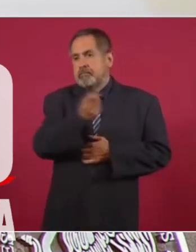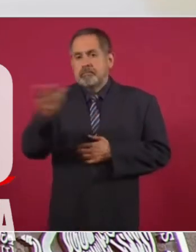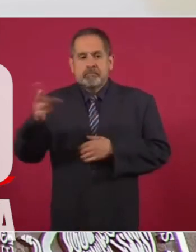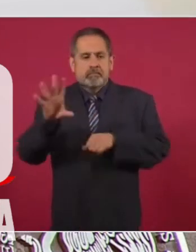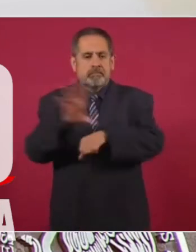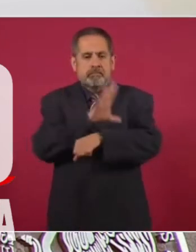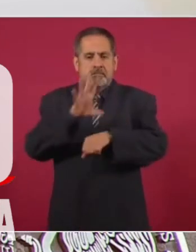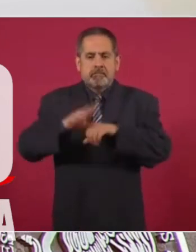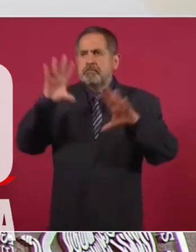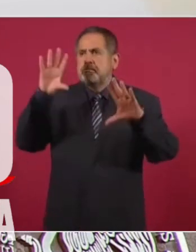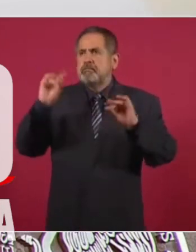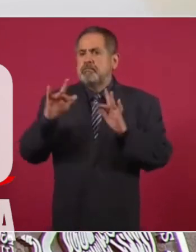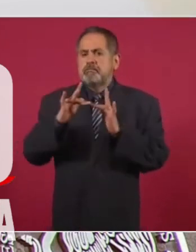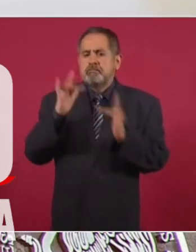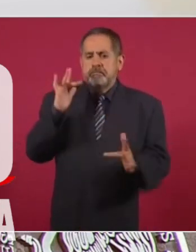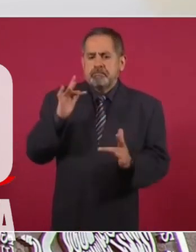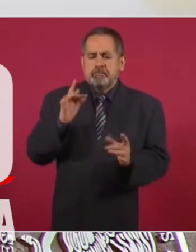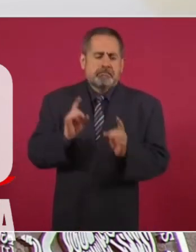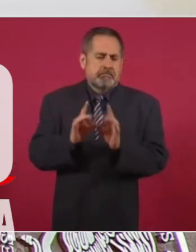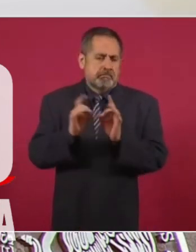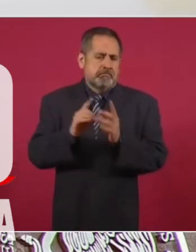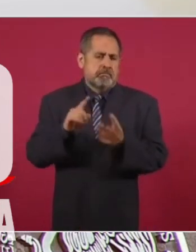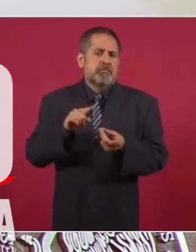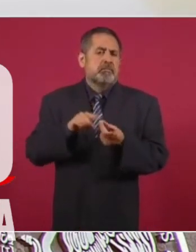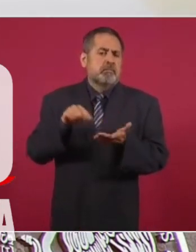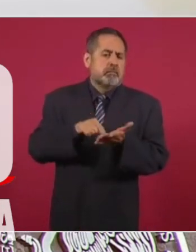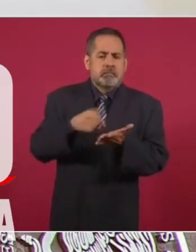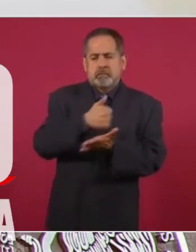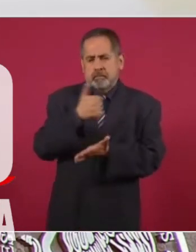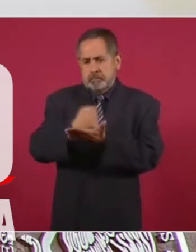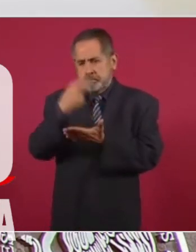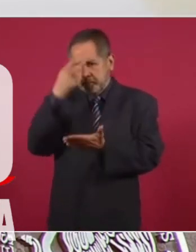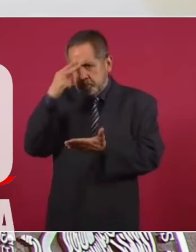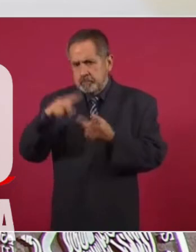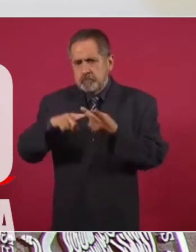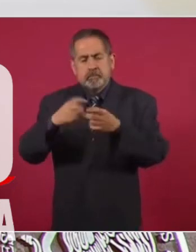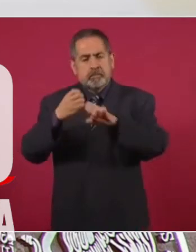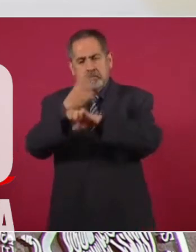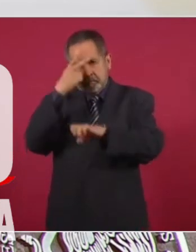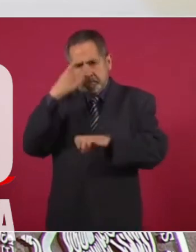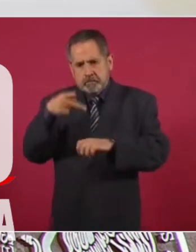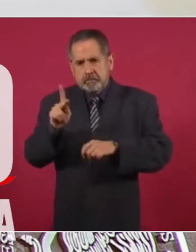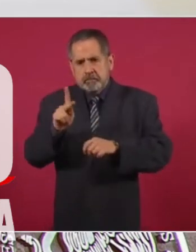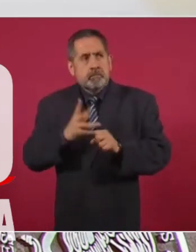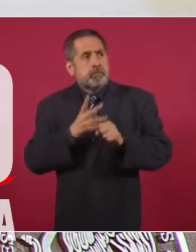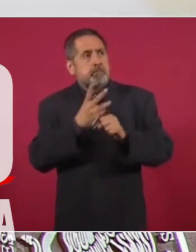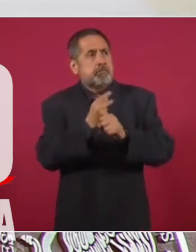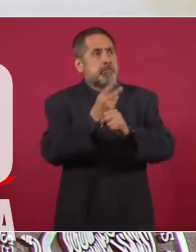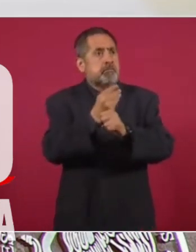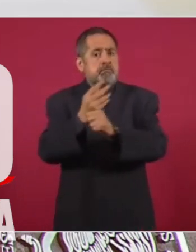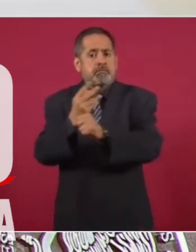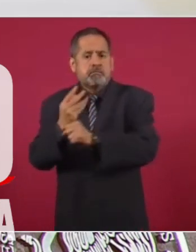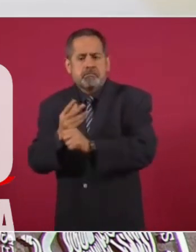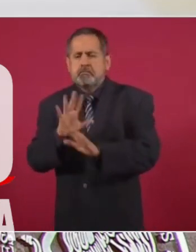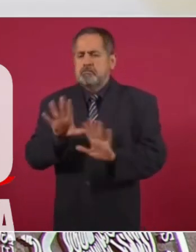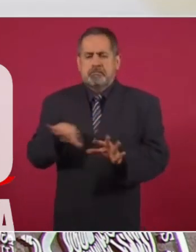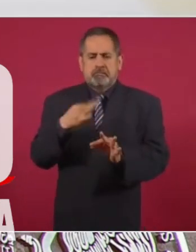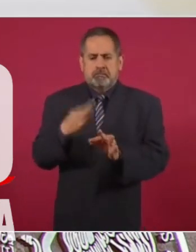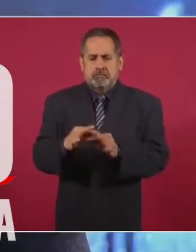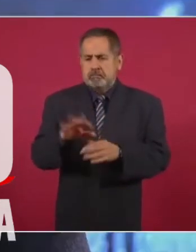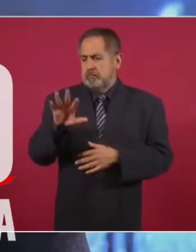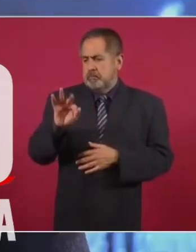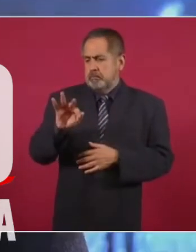afectados directamente en la Ciudad de México y Estado de México y que ya se ha restablecido hasta el momento el